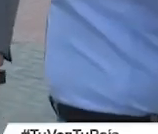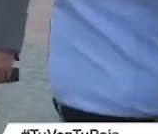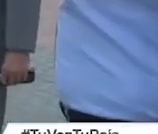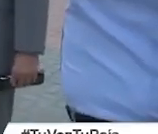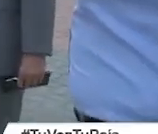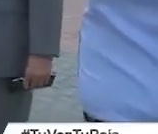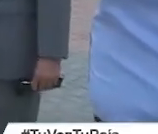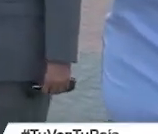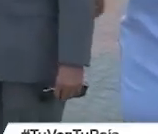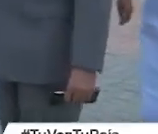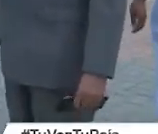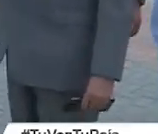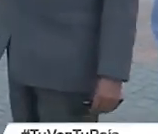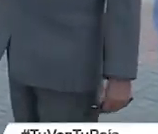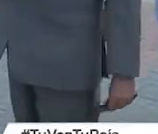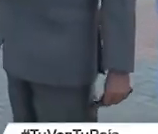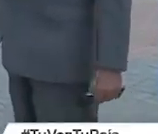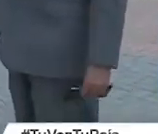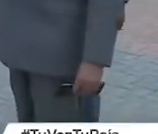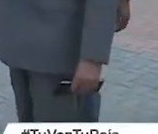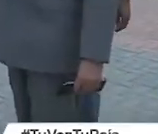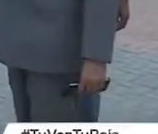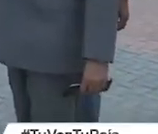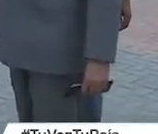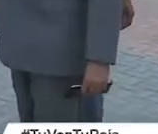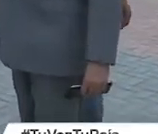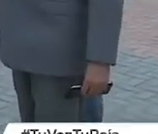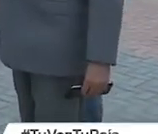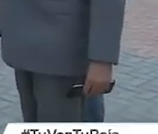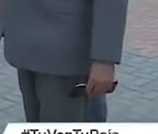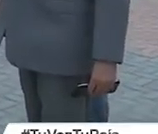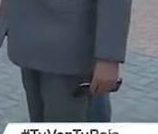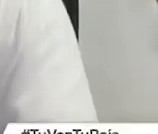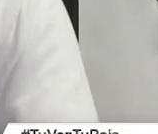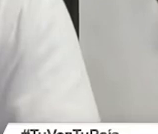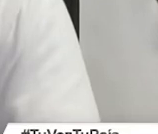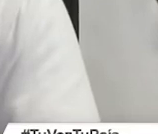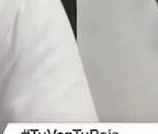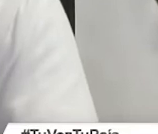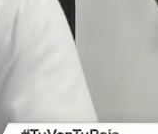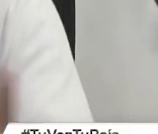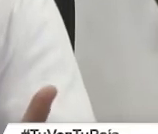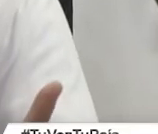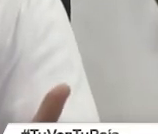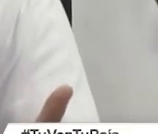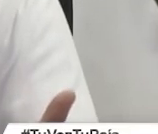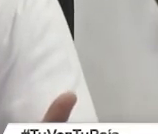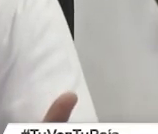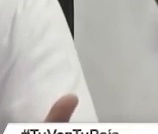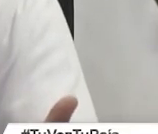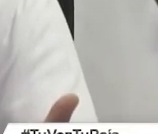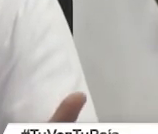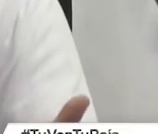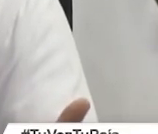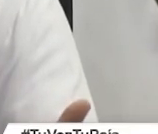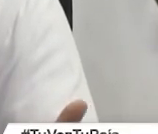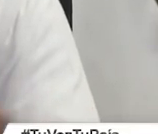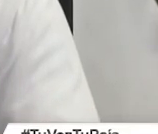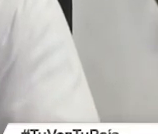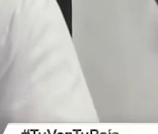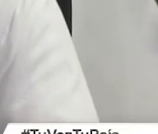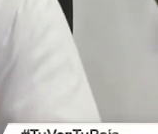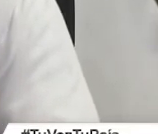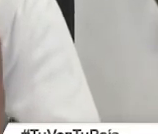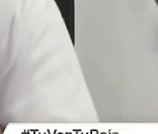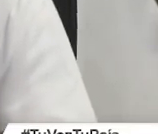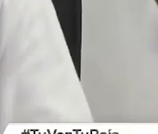actividad, el primer mandatario mantuvo un almuerzo popular en Buena Fe, en la ciudad de Quevedo. Finalmente, el jefe de Estado mantuvo un conversatorio con medios